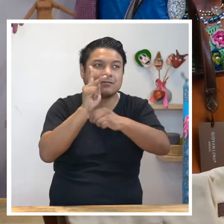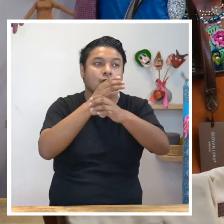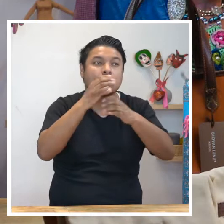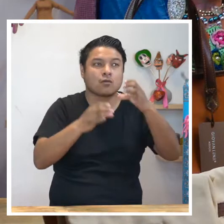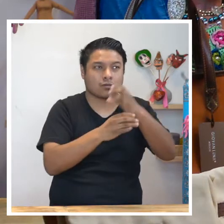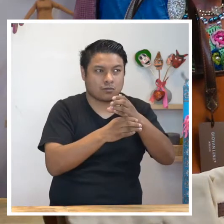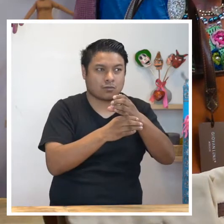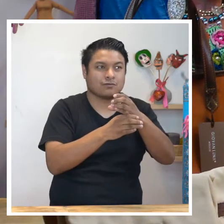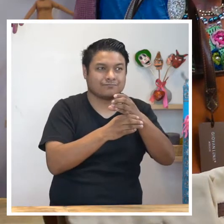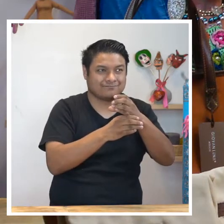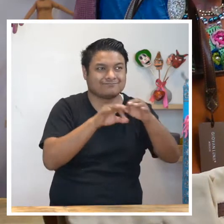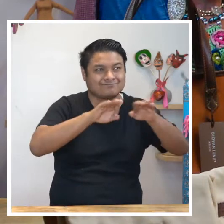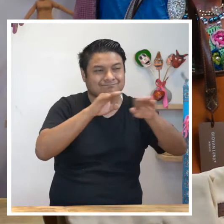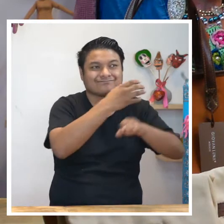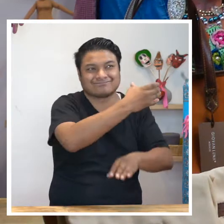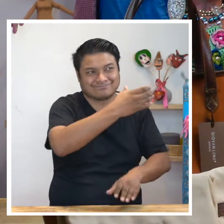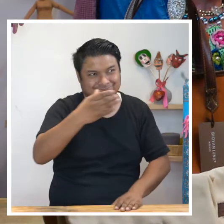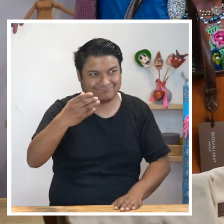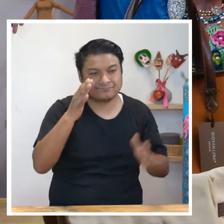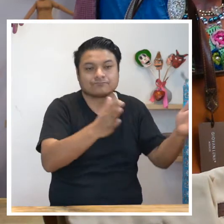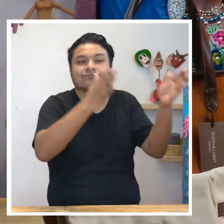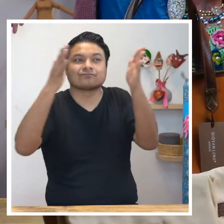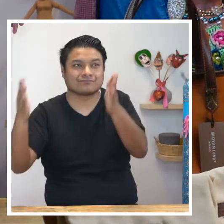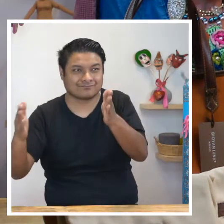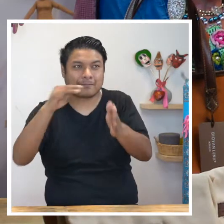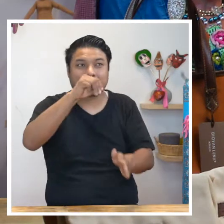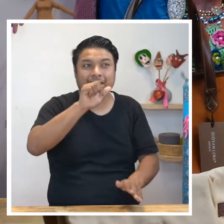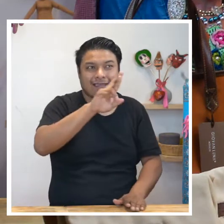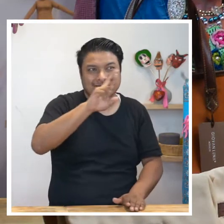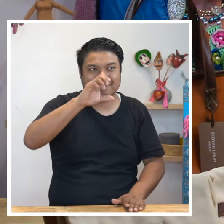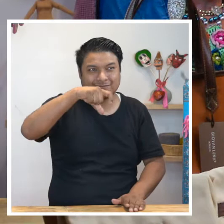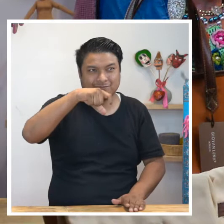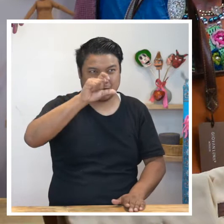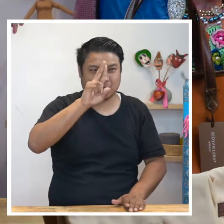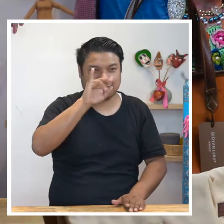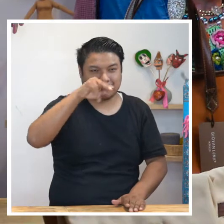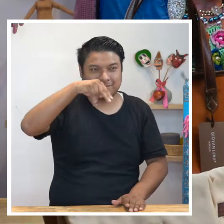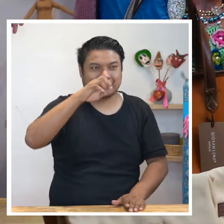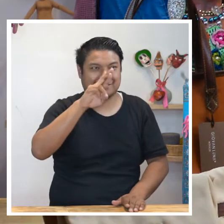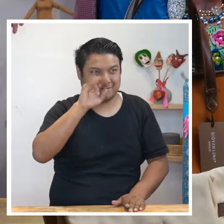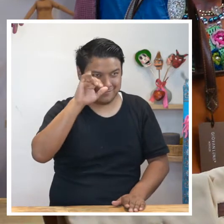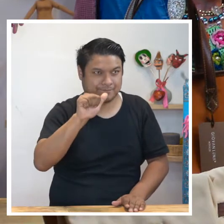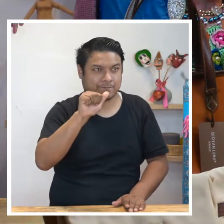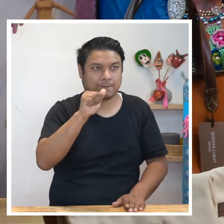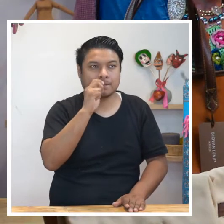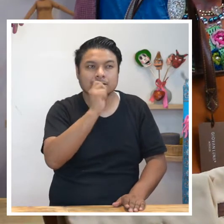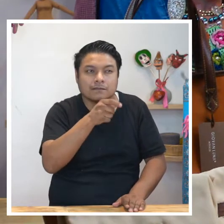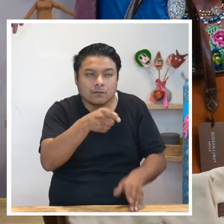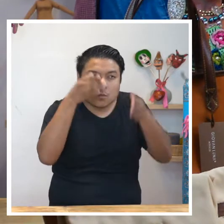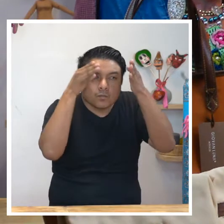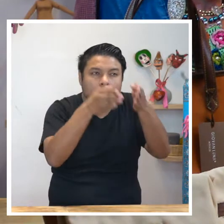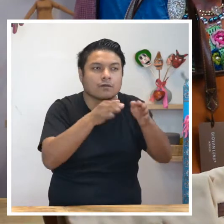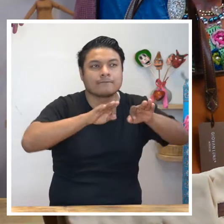puede entrar lo que son los bolsos, el pigmentado, hay pigmentados con químicos, hay pigmentados